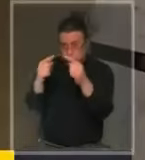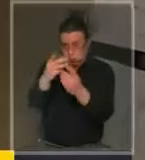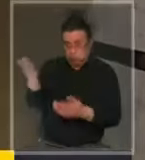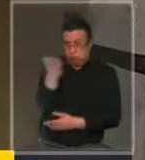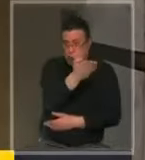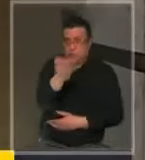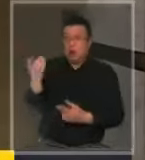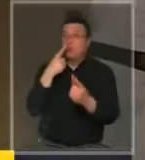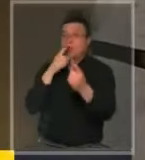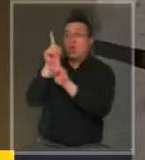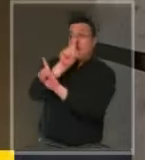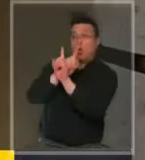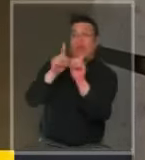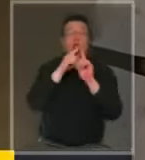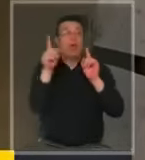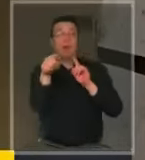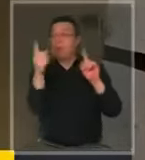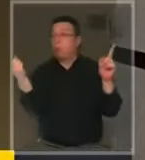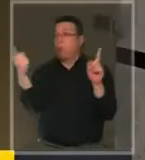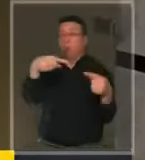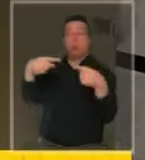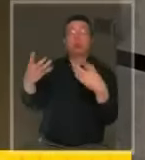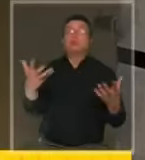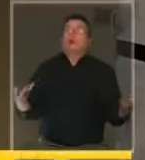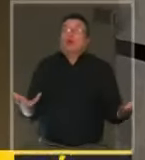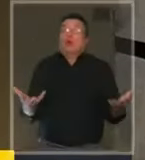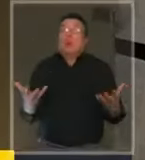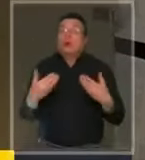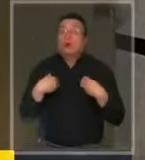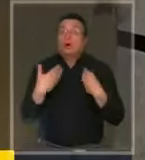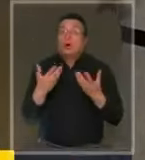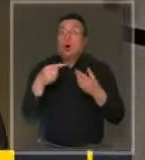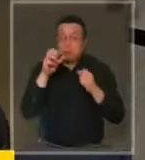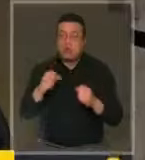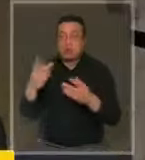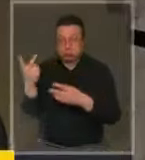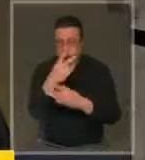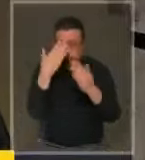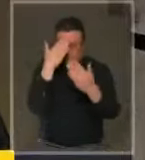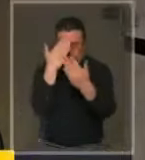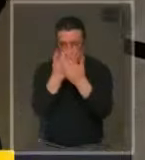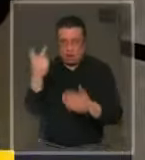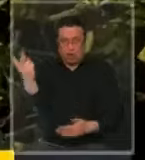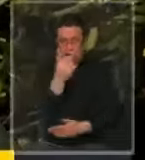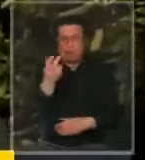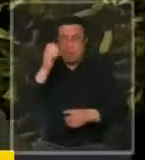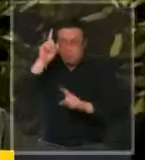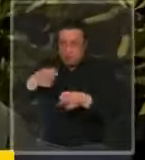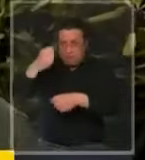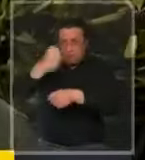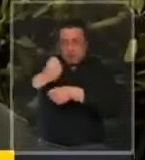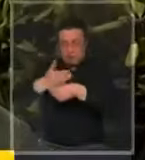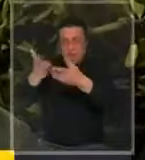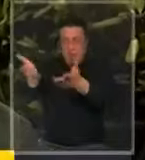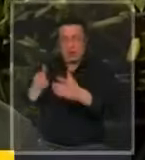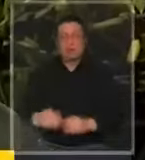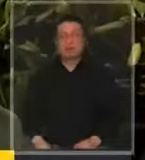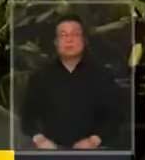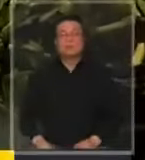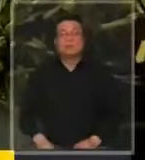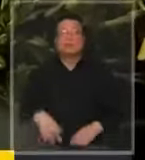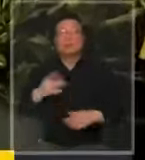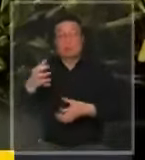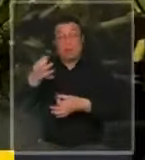digan que no es labor de ustedes y así puedan, en el fondo, como confrontarlos y que ellos hagan el trabajo que tienen que hacer. Nos dicen que se viene hoy día